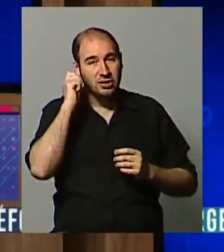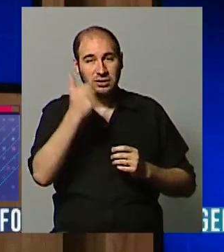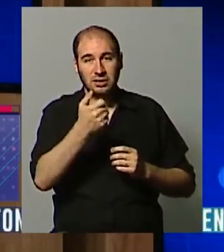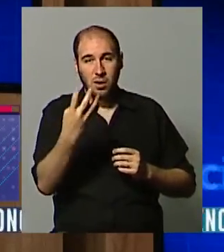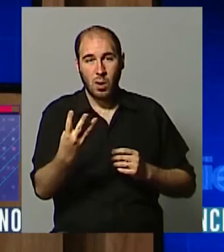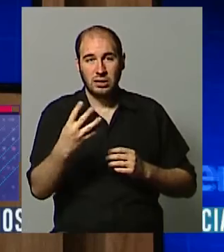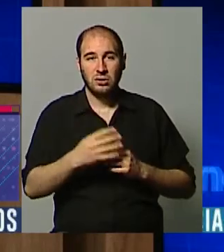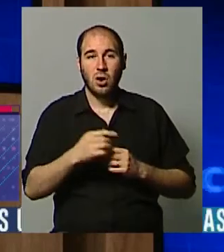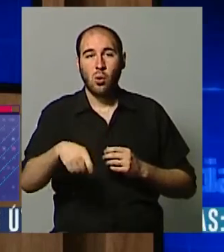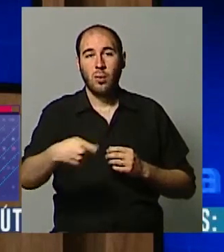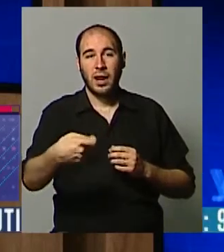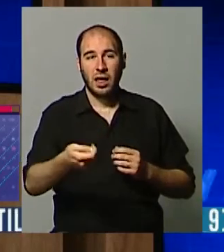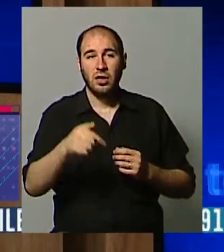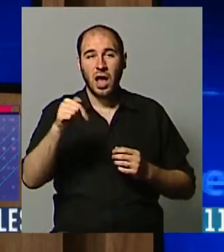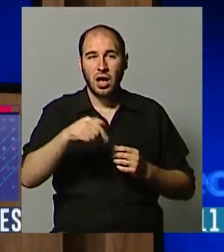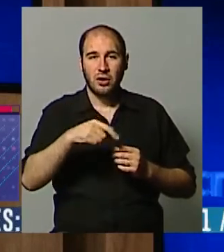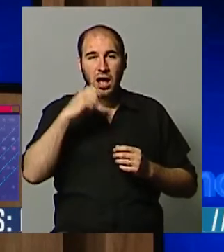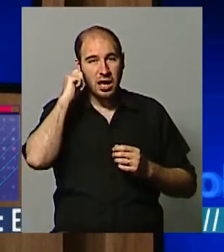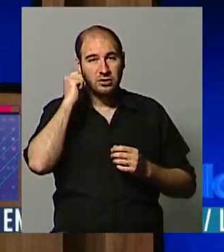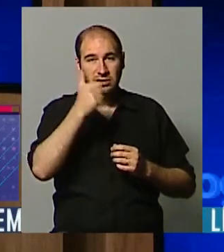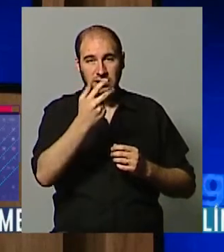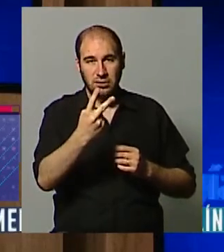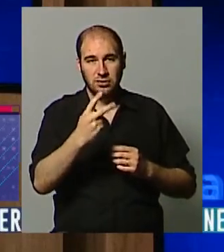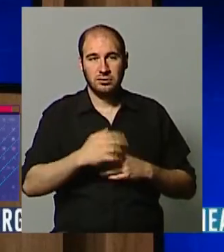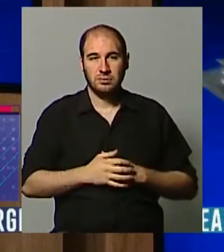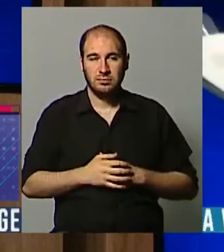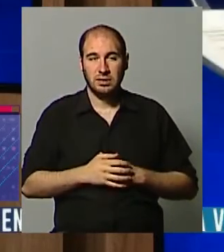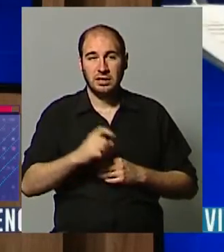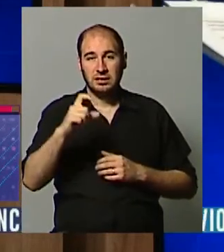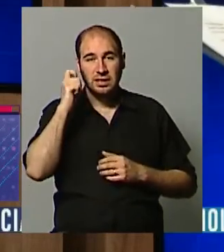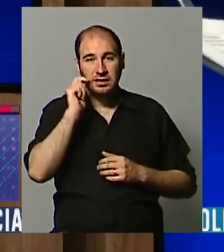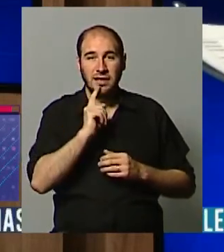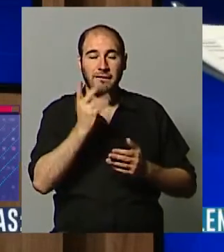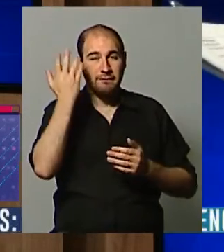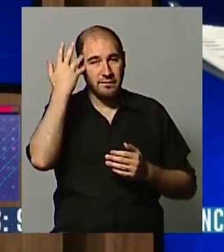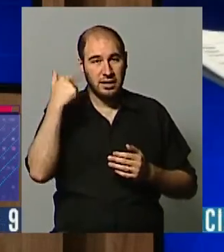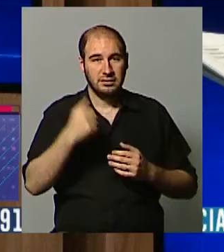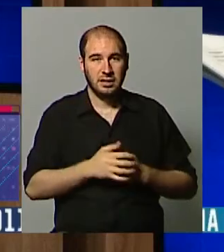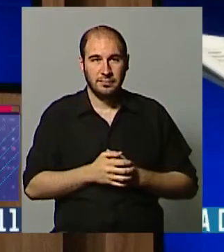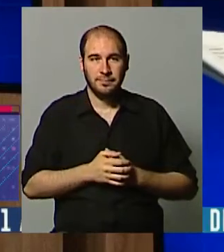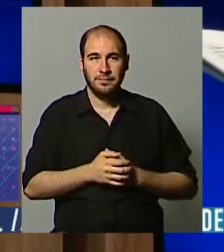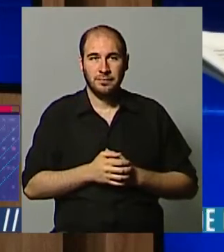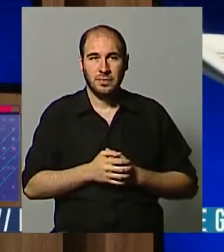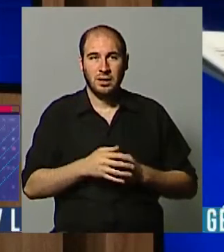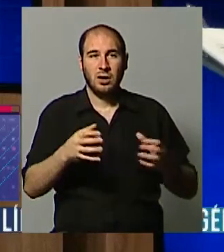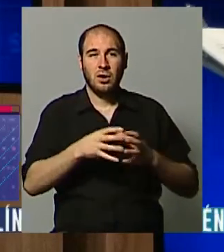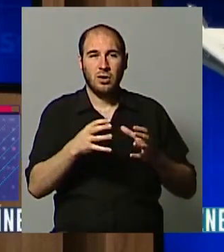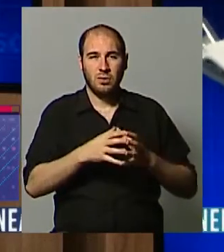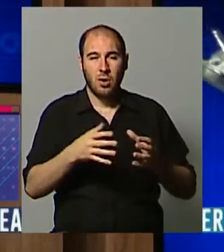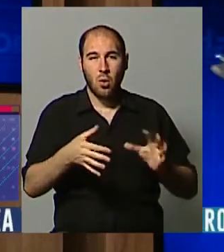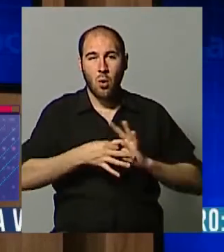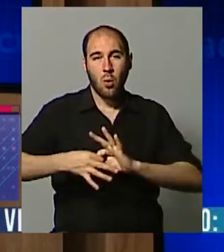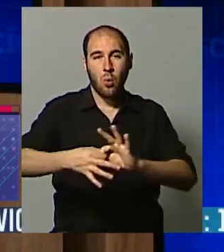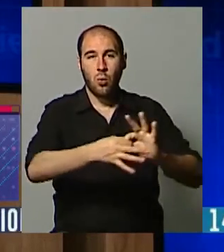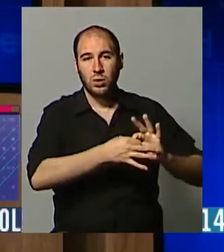años la jubilación, que hoy es a los 62 años. Claro. La CGT en Francia, que es el grupo que unifica